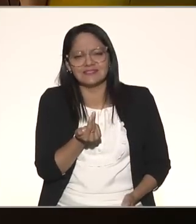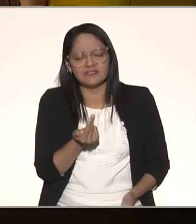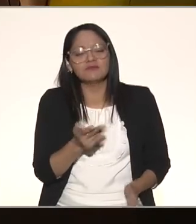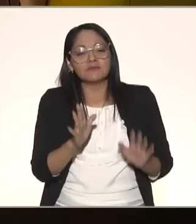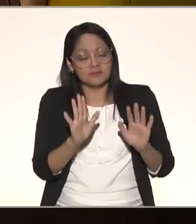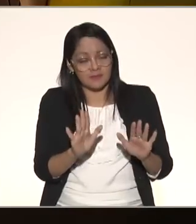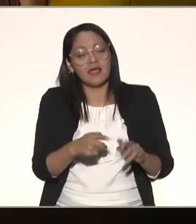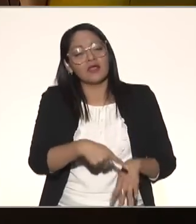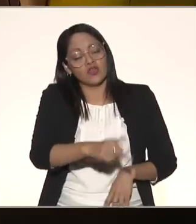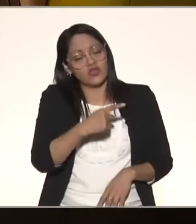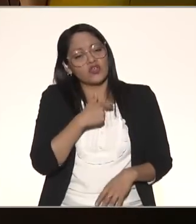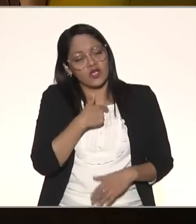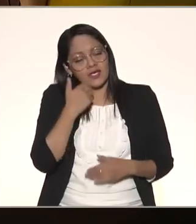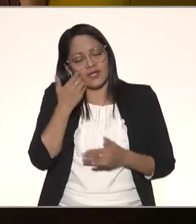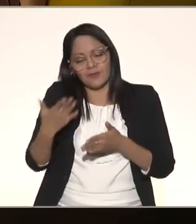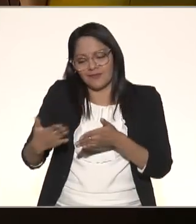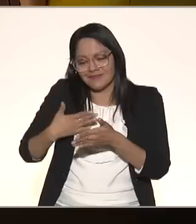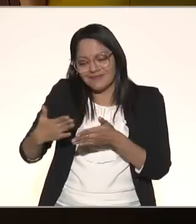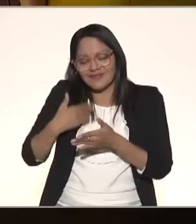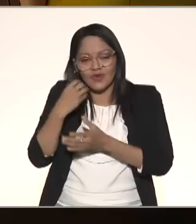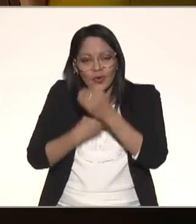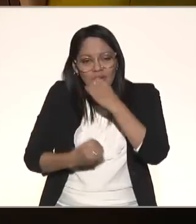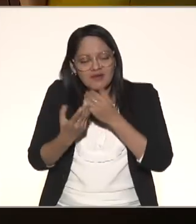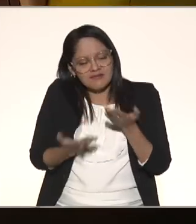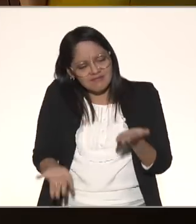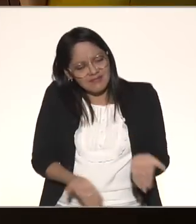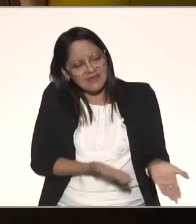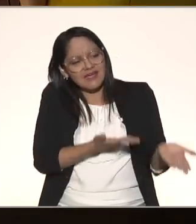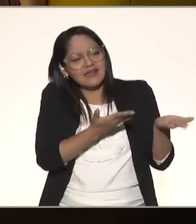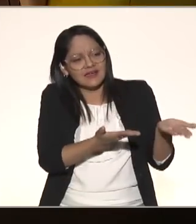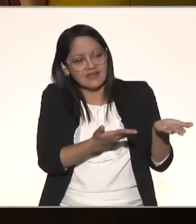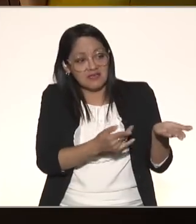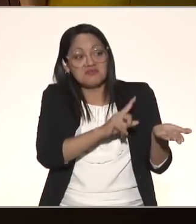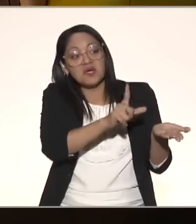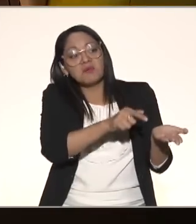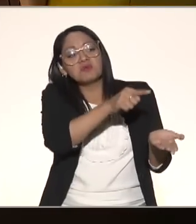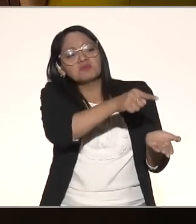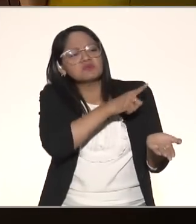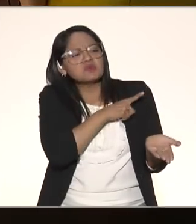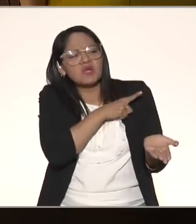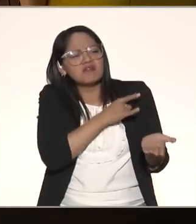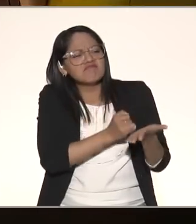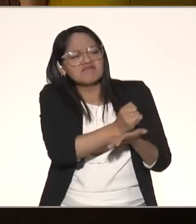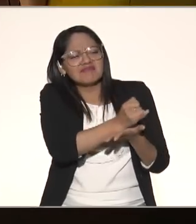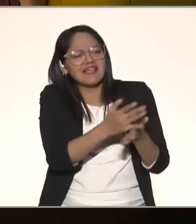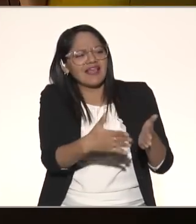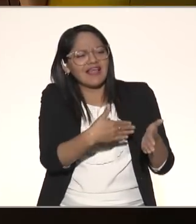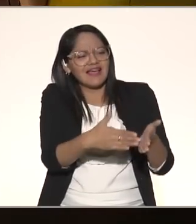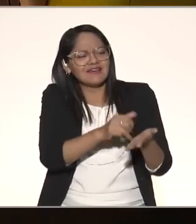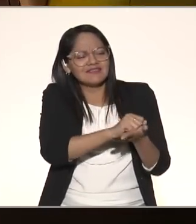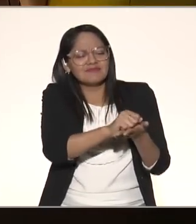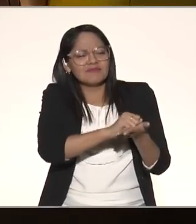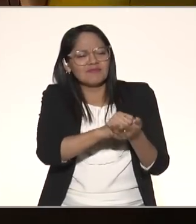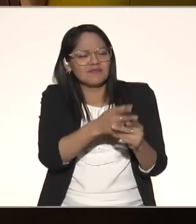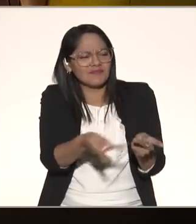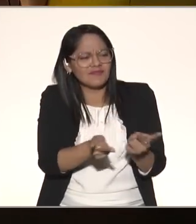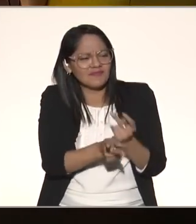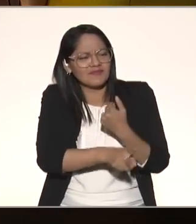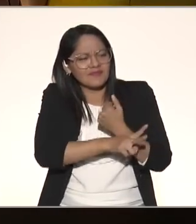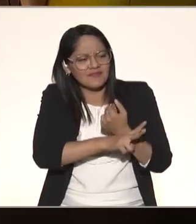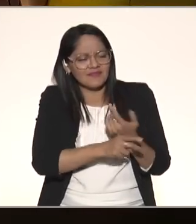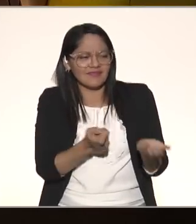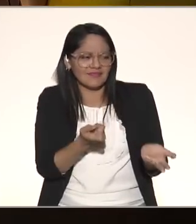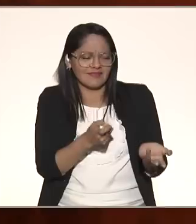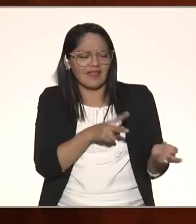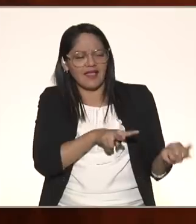me encanta que yo preparo la comida y automáticamente tú lavas los trastes y esa es la forma en que yo entiendo ese agradecimiento y pues se